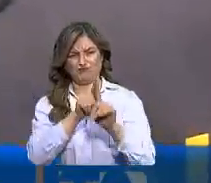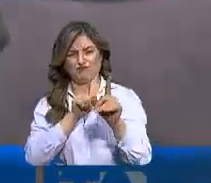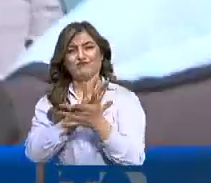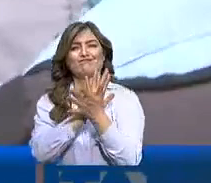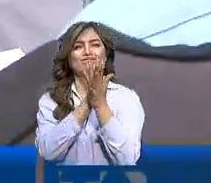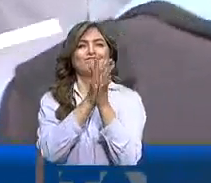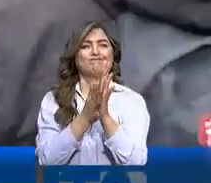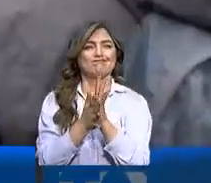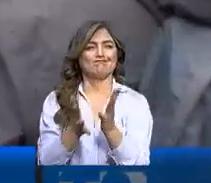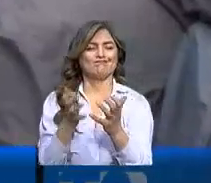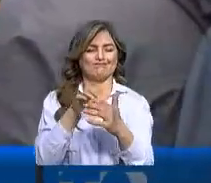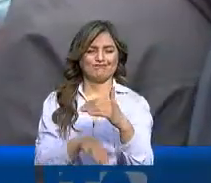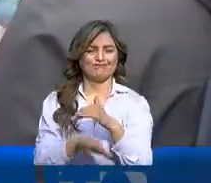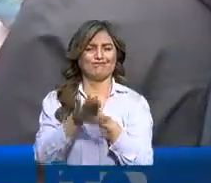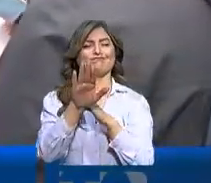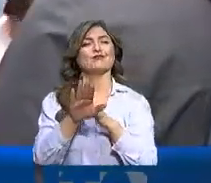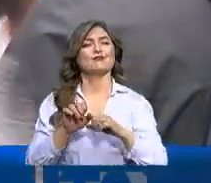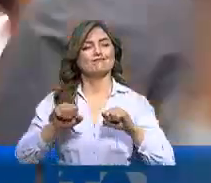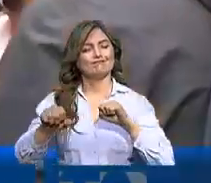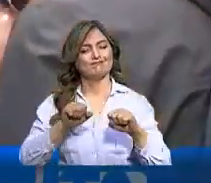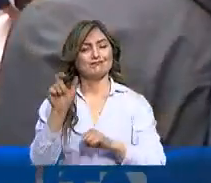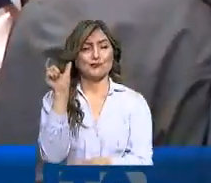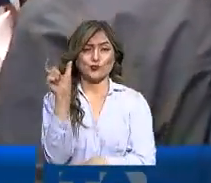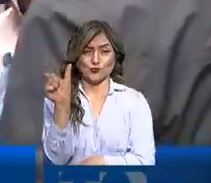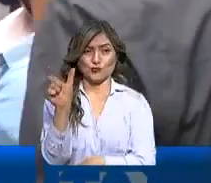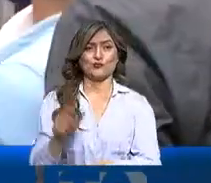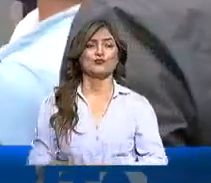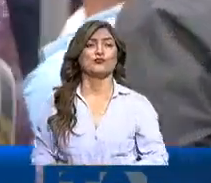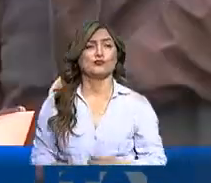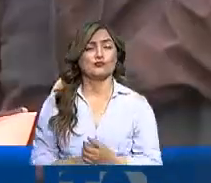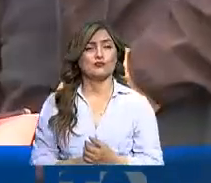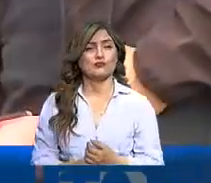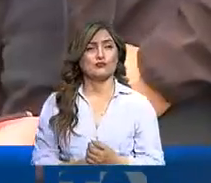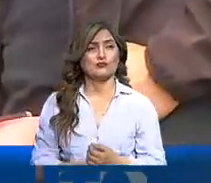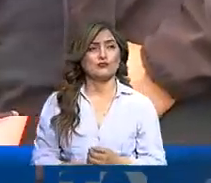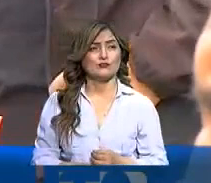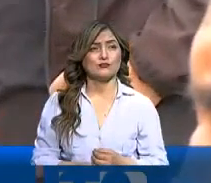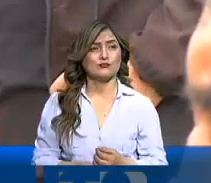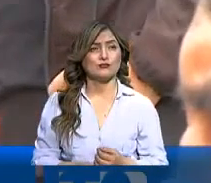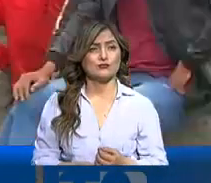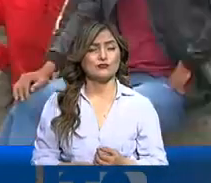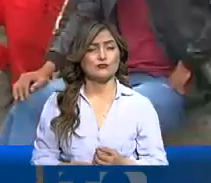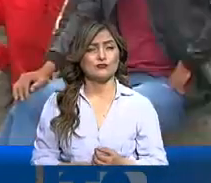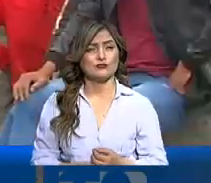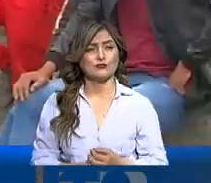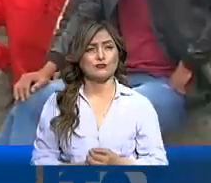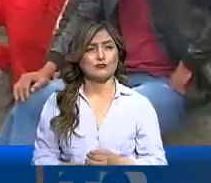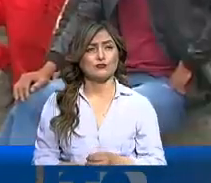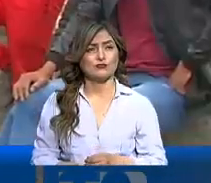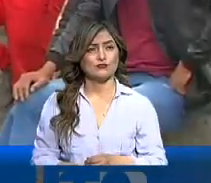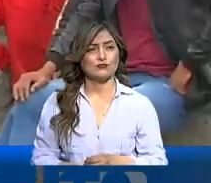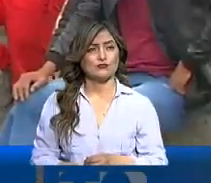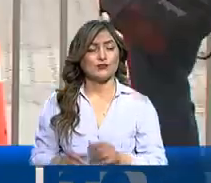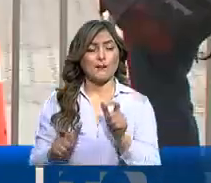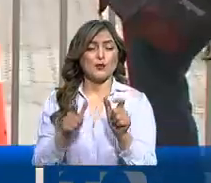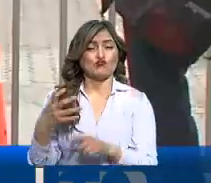distanciamiento social quieren ingresar a las instalaciones de esta institución para realizar diferentes trámites. Los usuarios